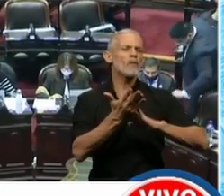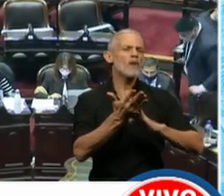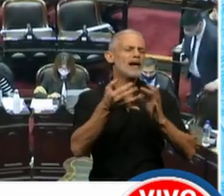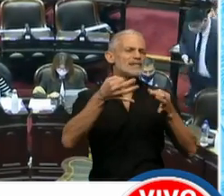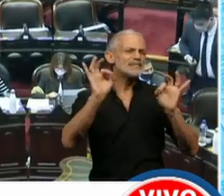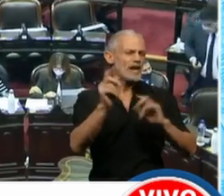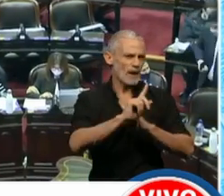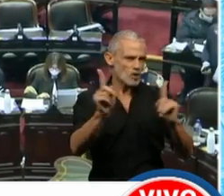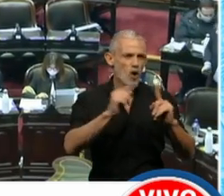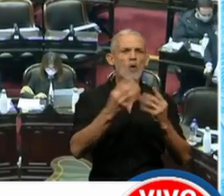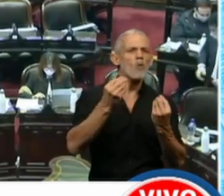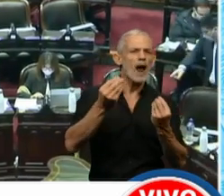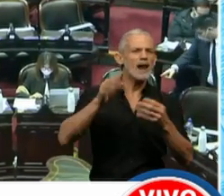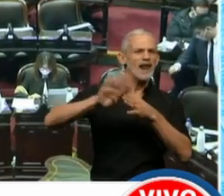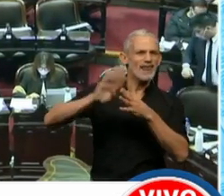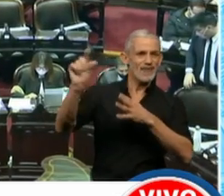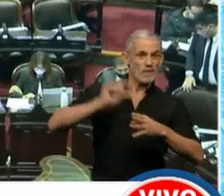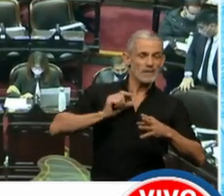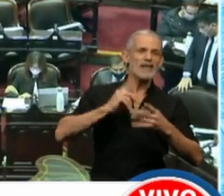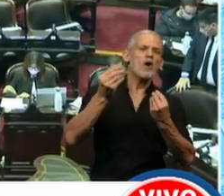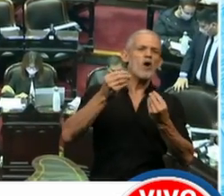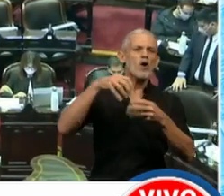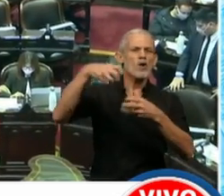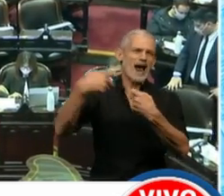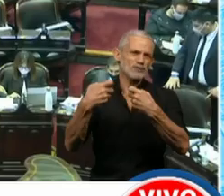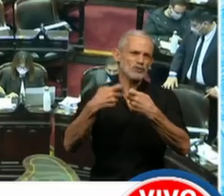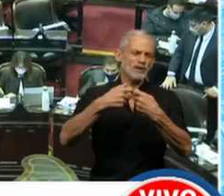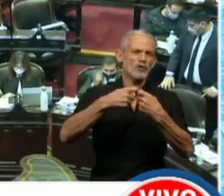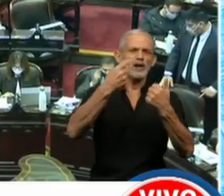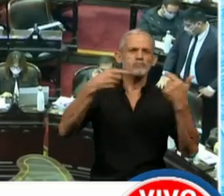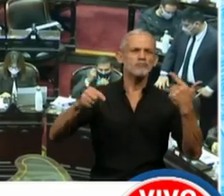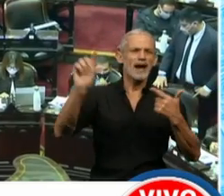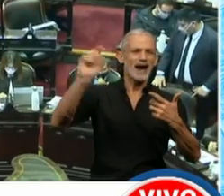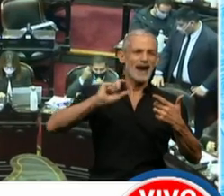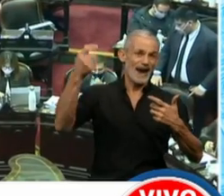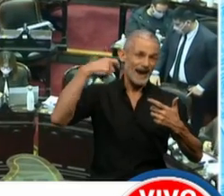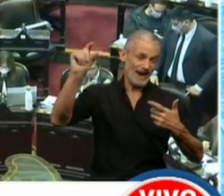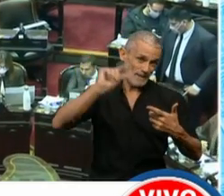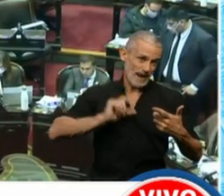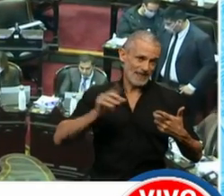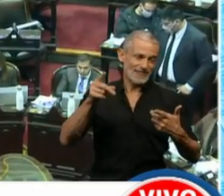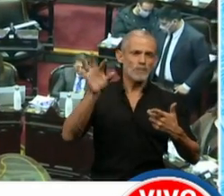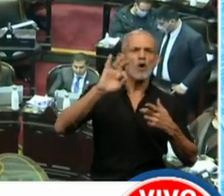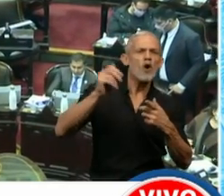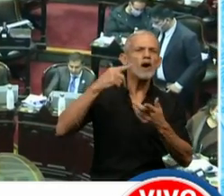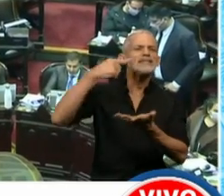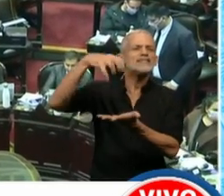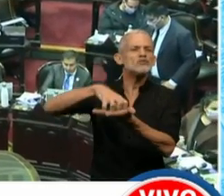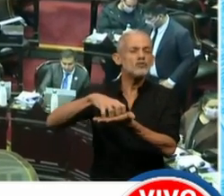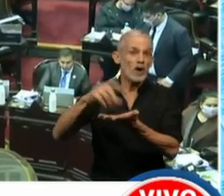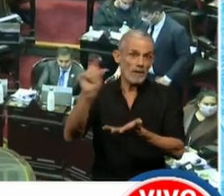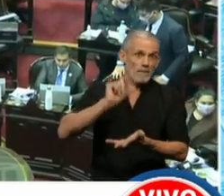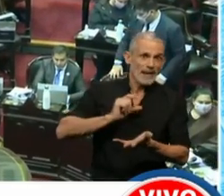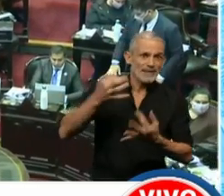las líneas de financiamiento son organismos bilaterales o multilaterales de crédito o con acreedores institucionales